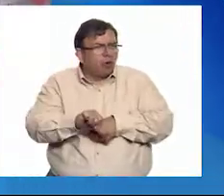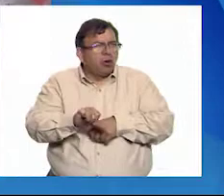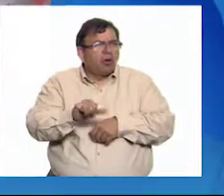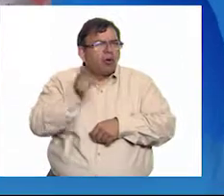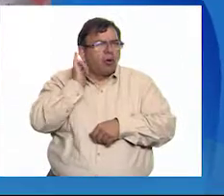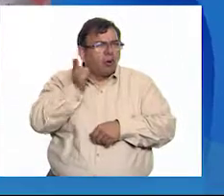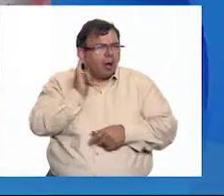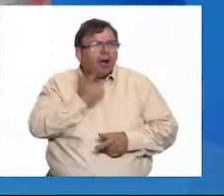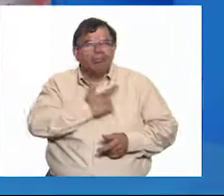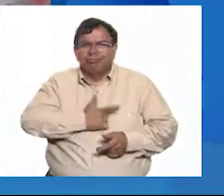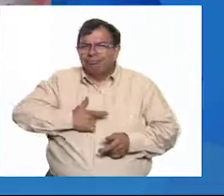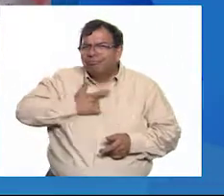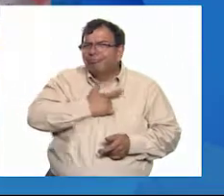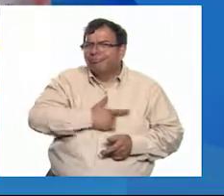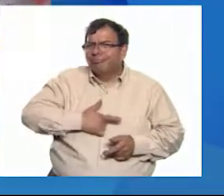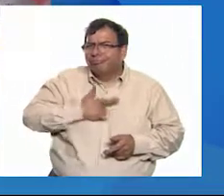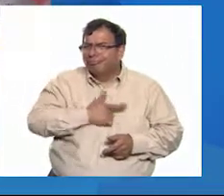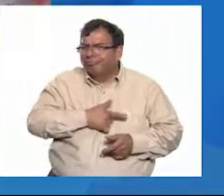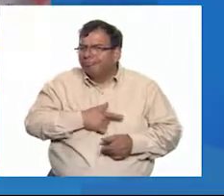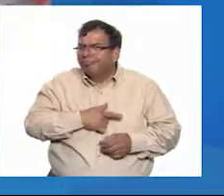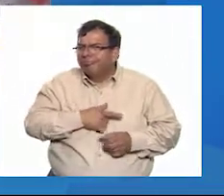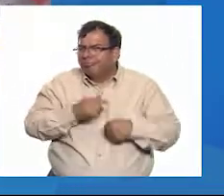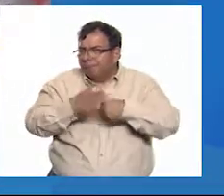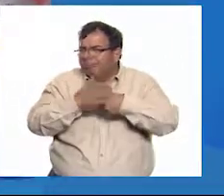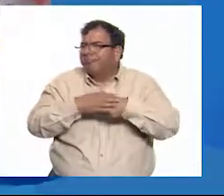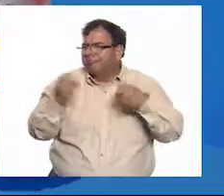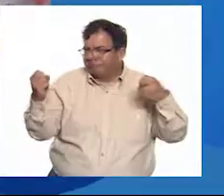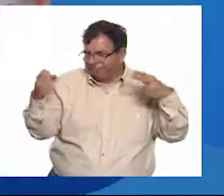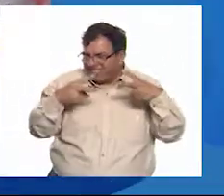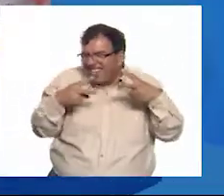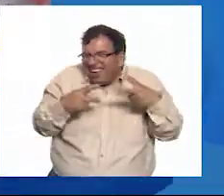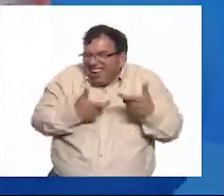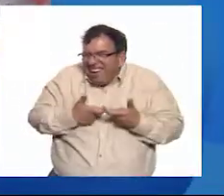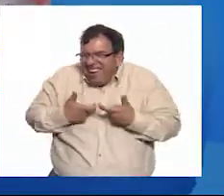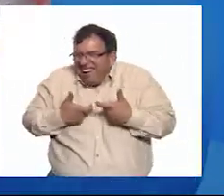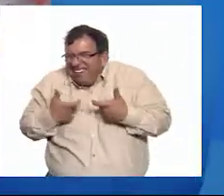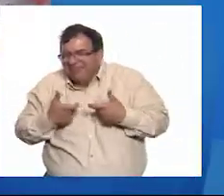Espero que les haya gustado. Nos vemos hasta la próxima.